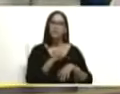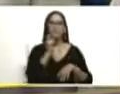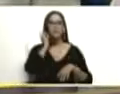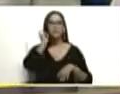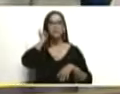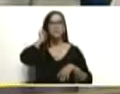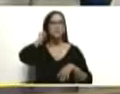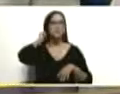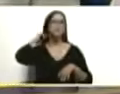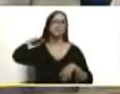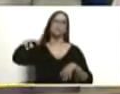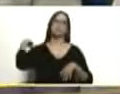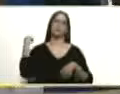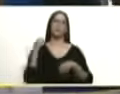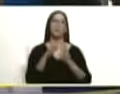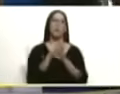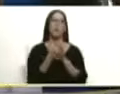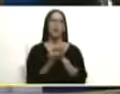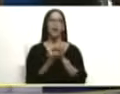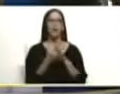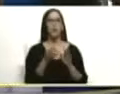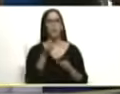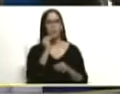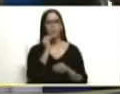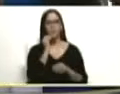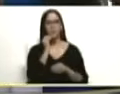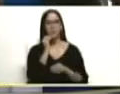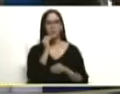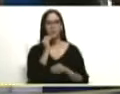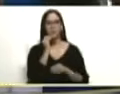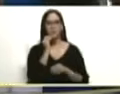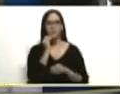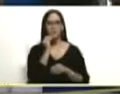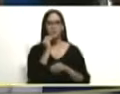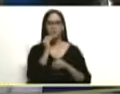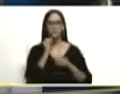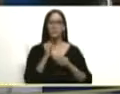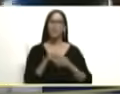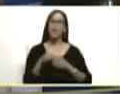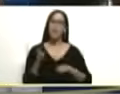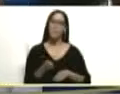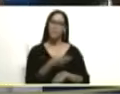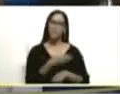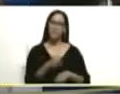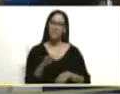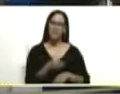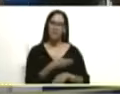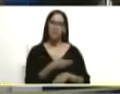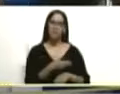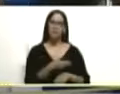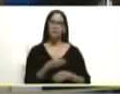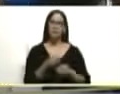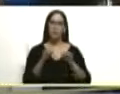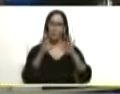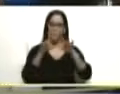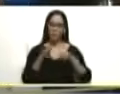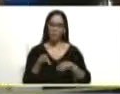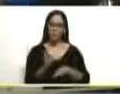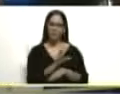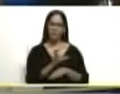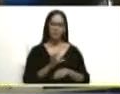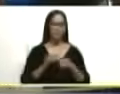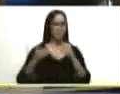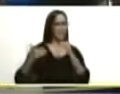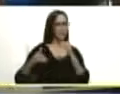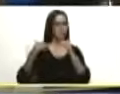barrios, con los muchachos y muchachas de la música, compositores,